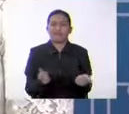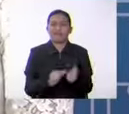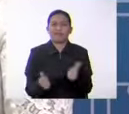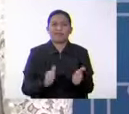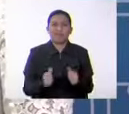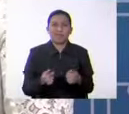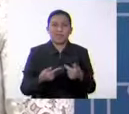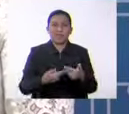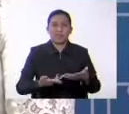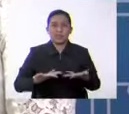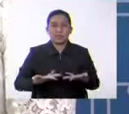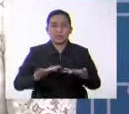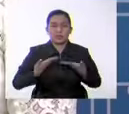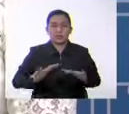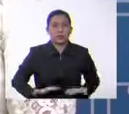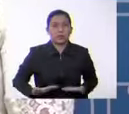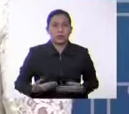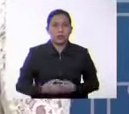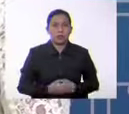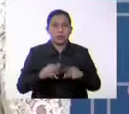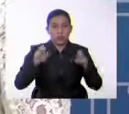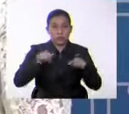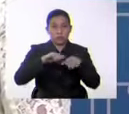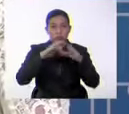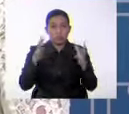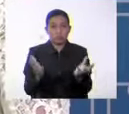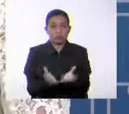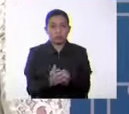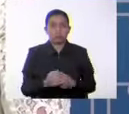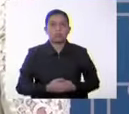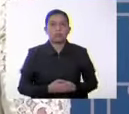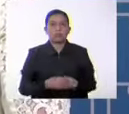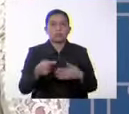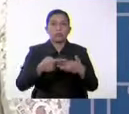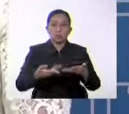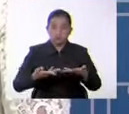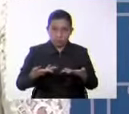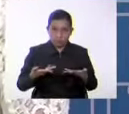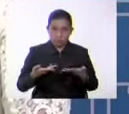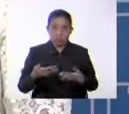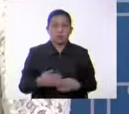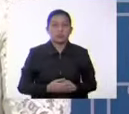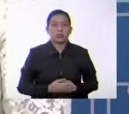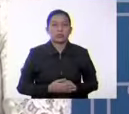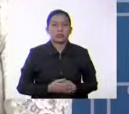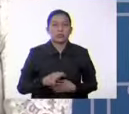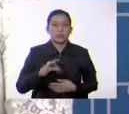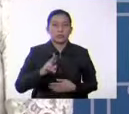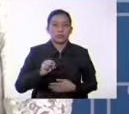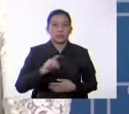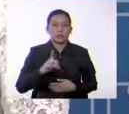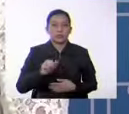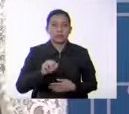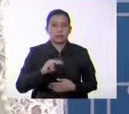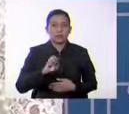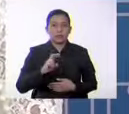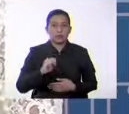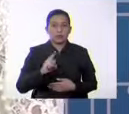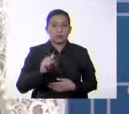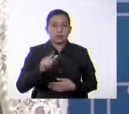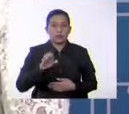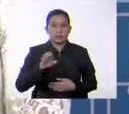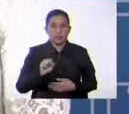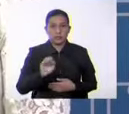los derechos humanos contemplados internacionalmente y los derechos fundamentales que ya están contemplados